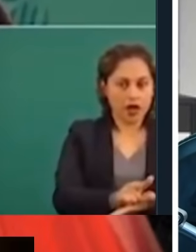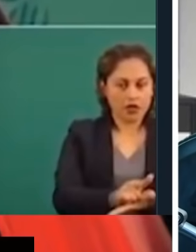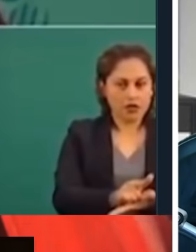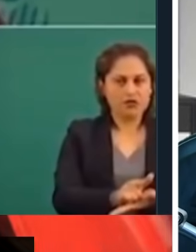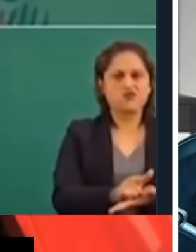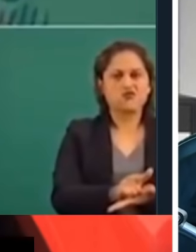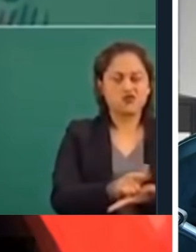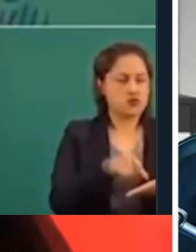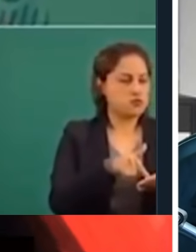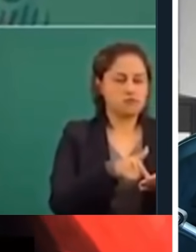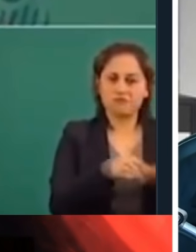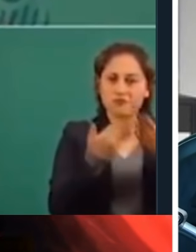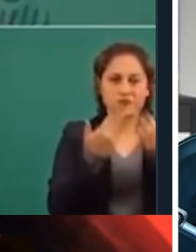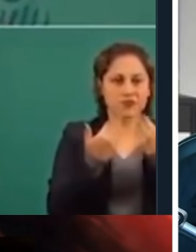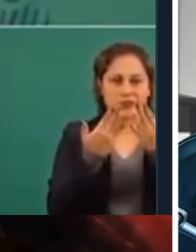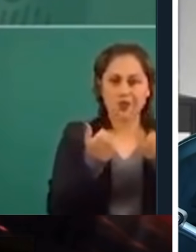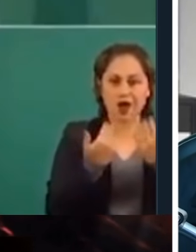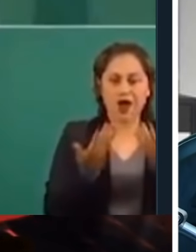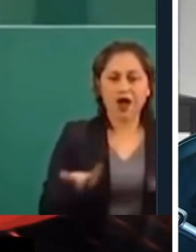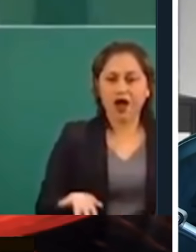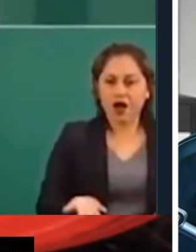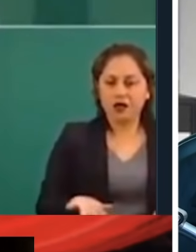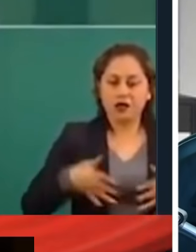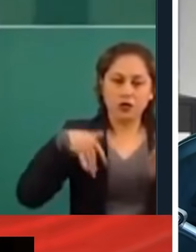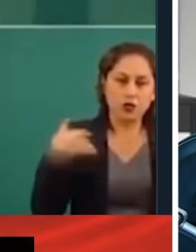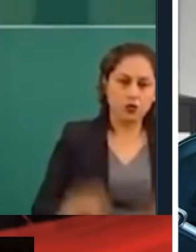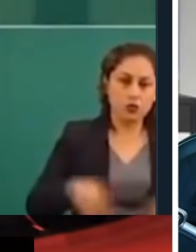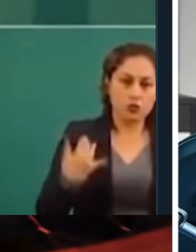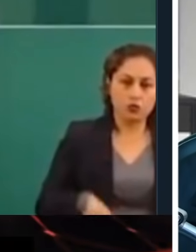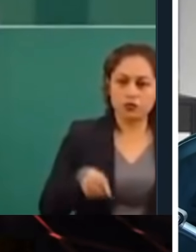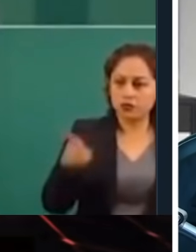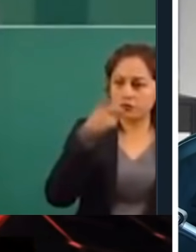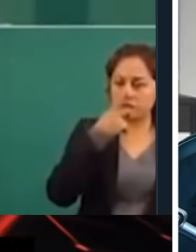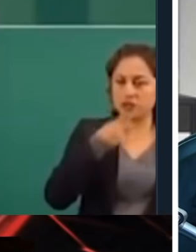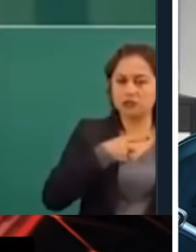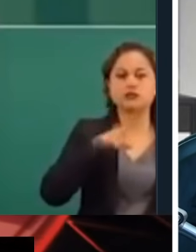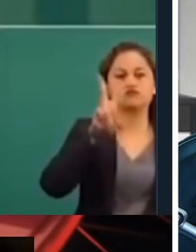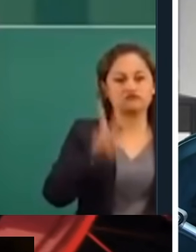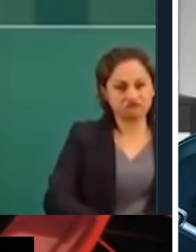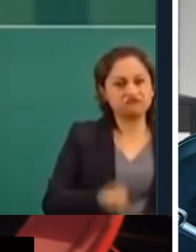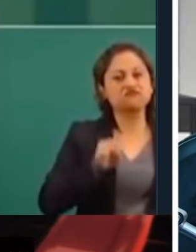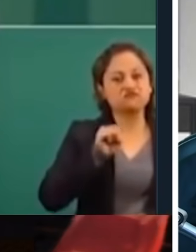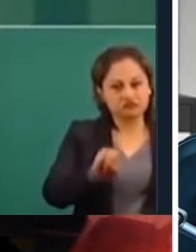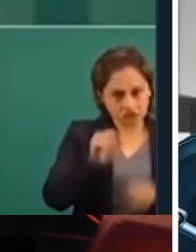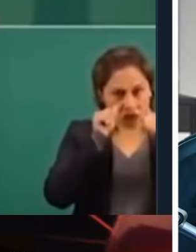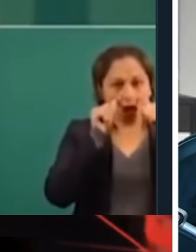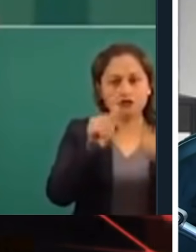entonces si hay que pensar en eso no esté